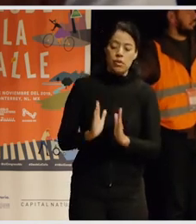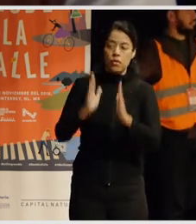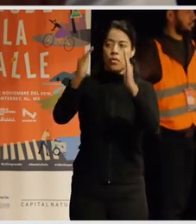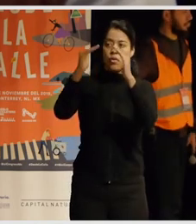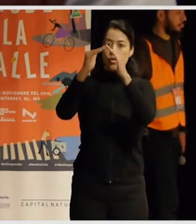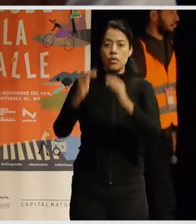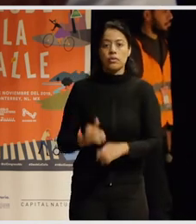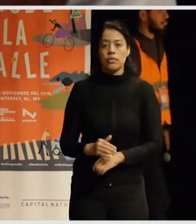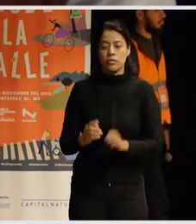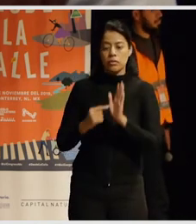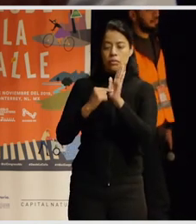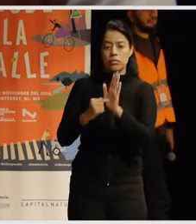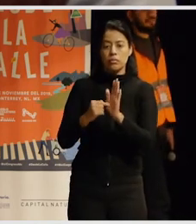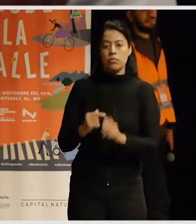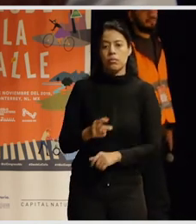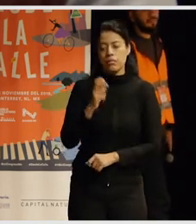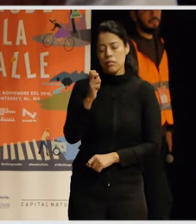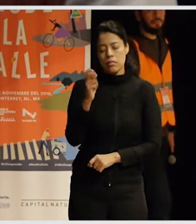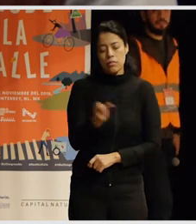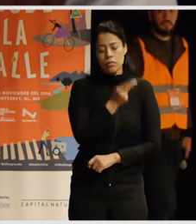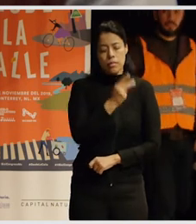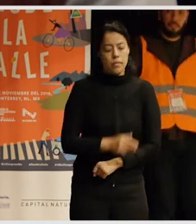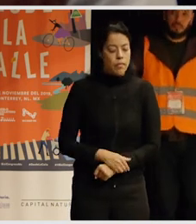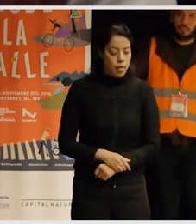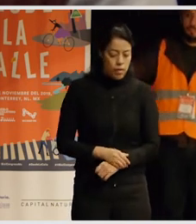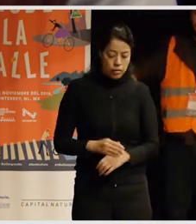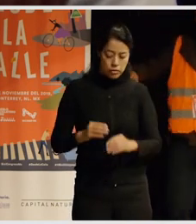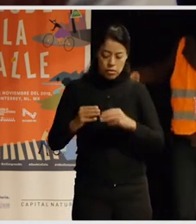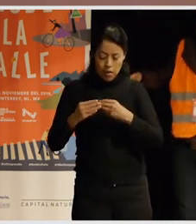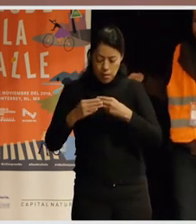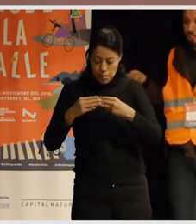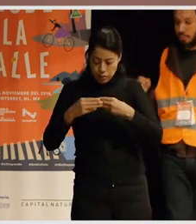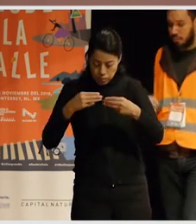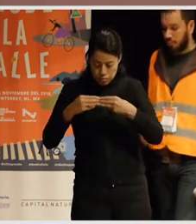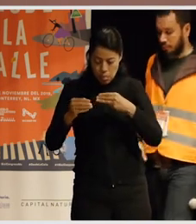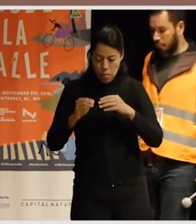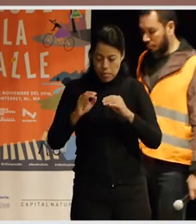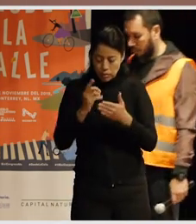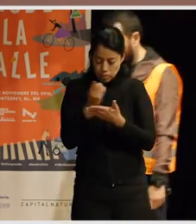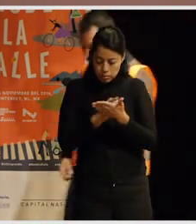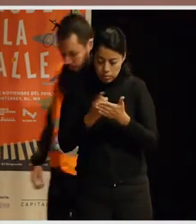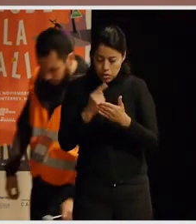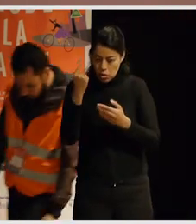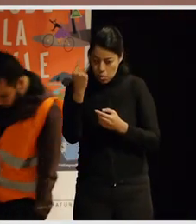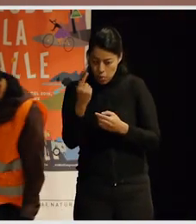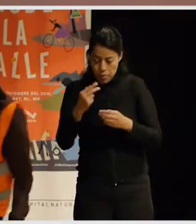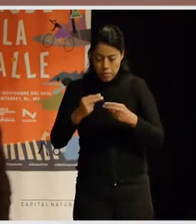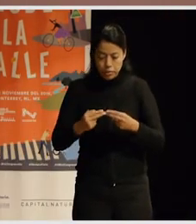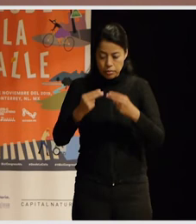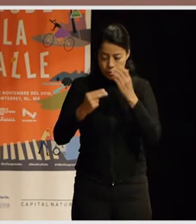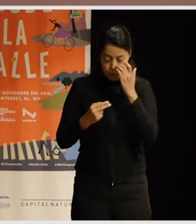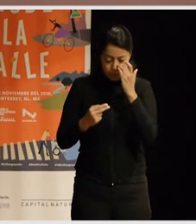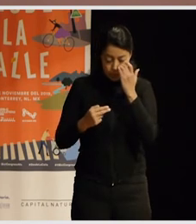el balizamiento así como la regulación el modelo que diseñamos lo que logramos fue un negocio o sea